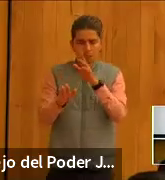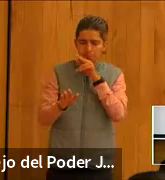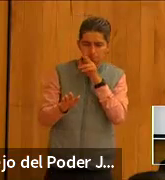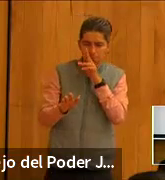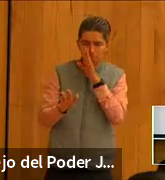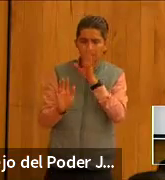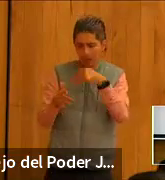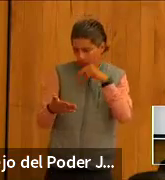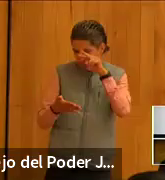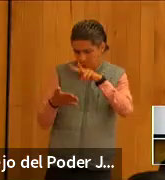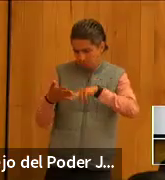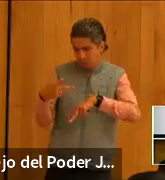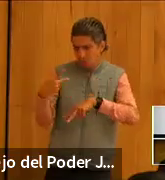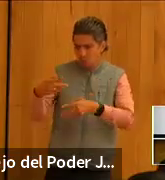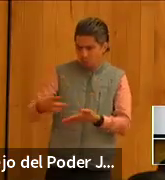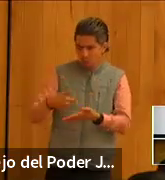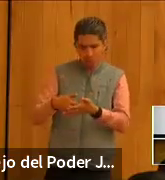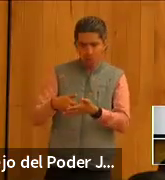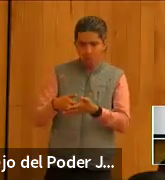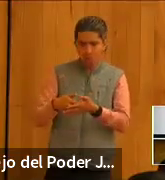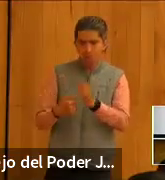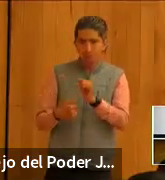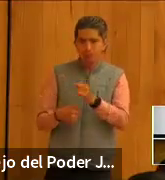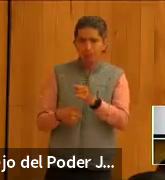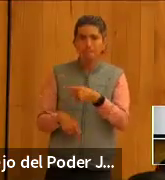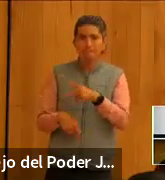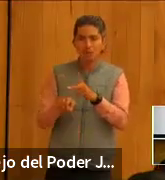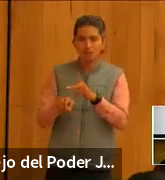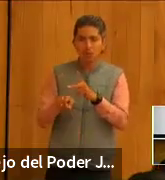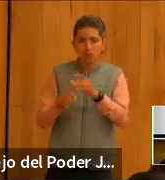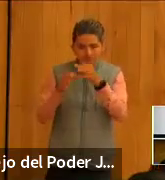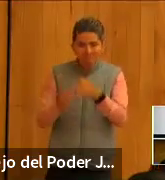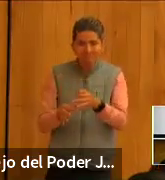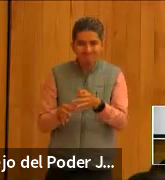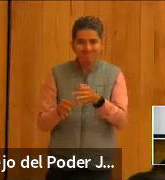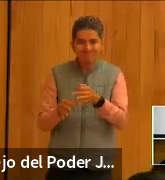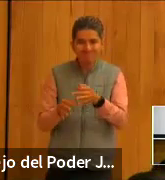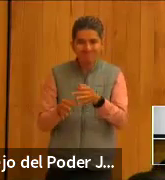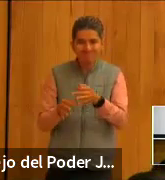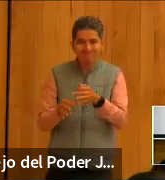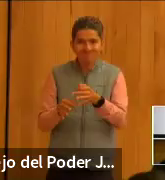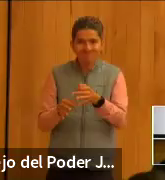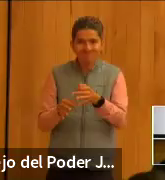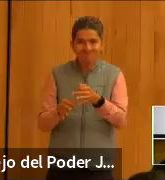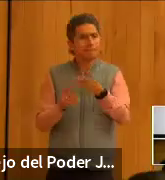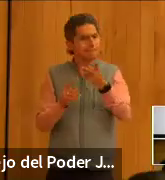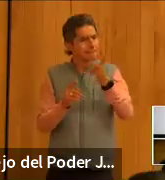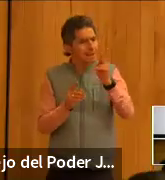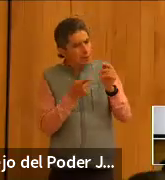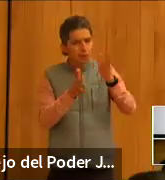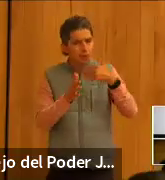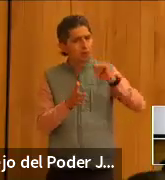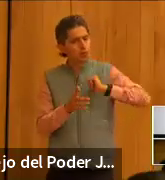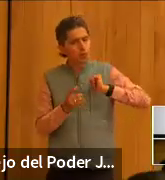tu petición, pero no estás acorde al puesto. Pero me vengo capacitando hace mucho, tengo